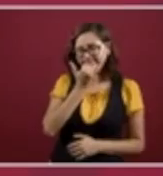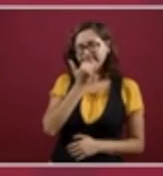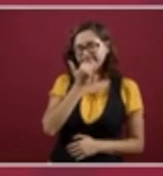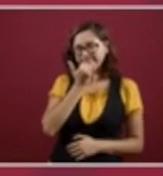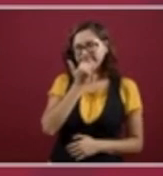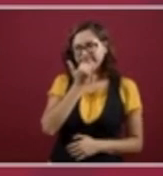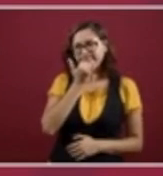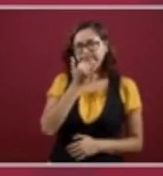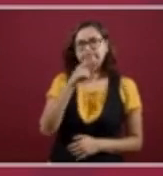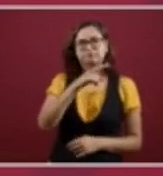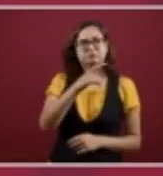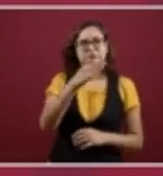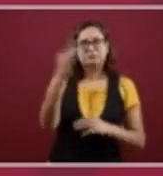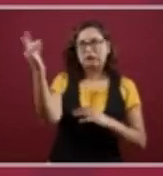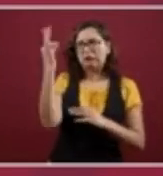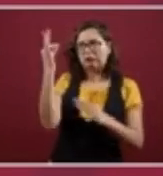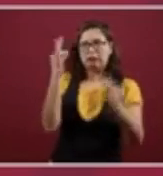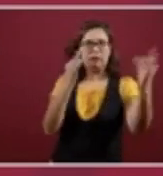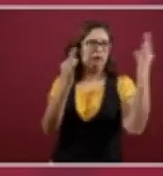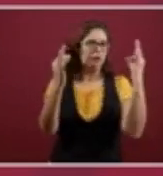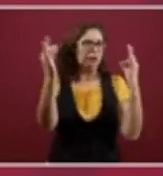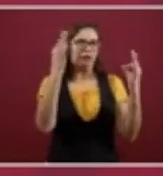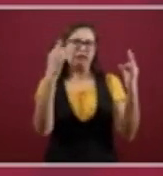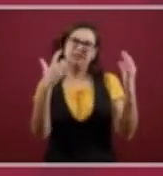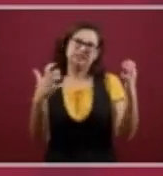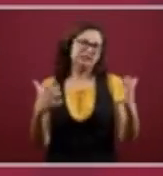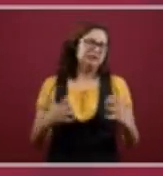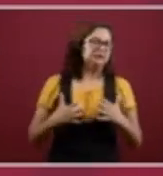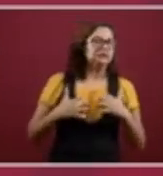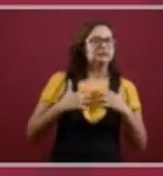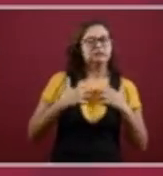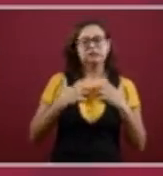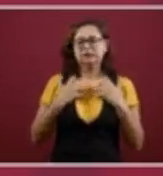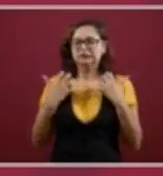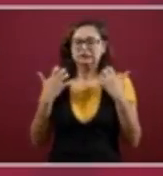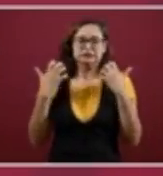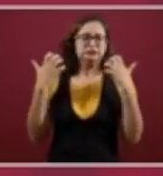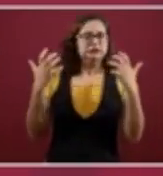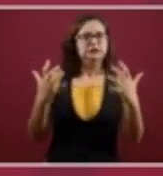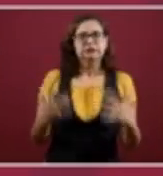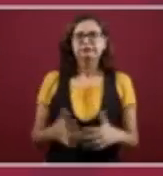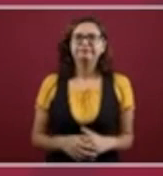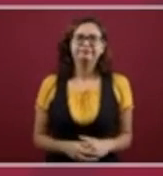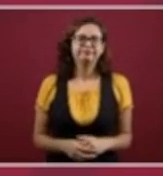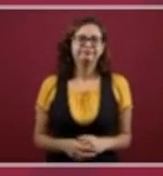dejé llevar por mi pasión anti